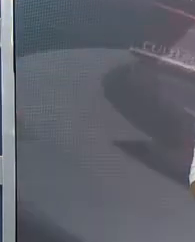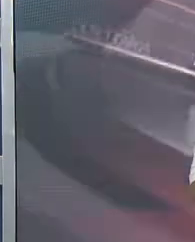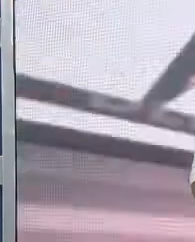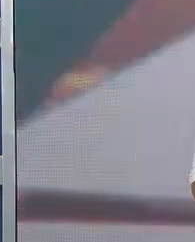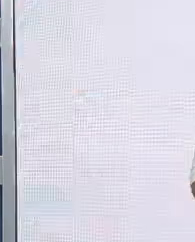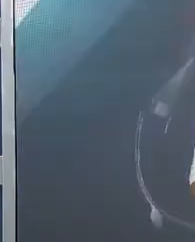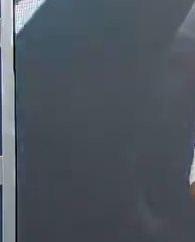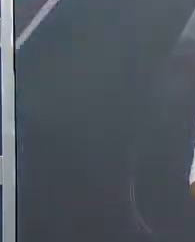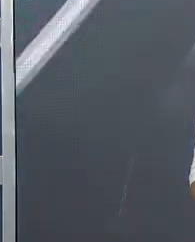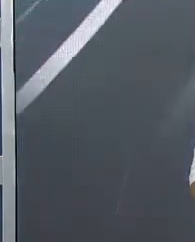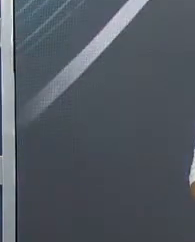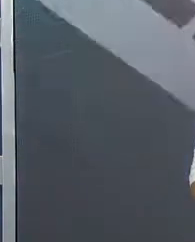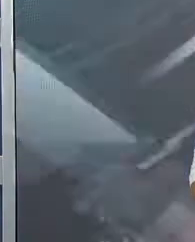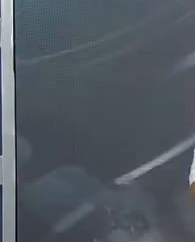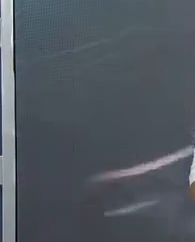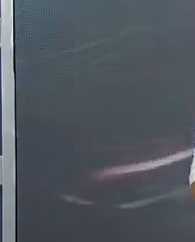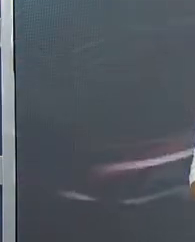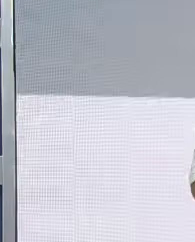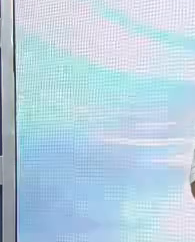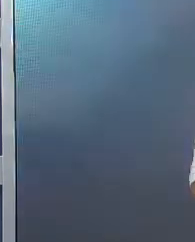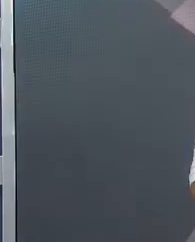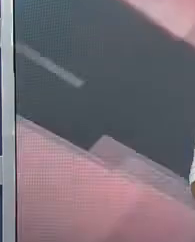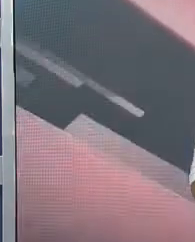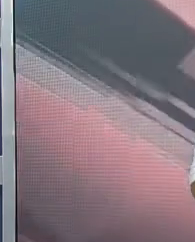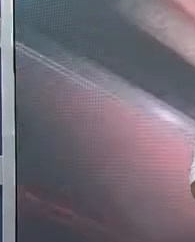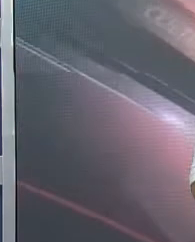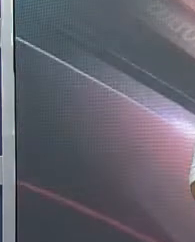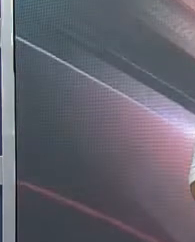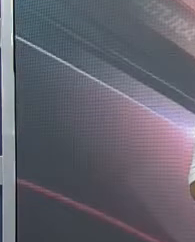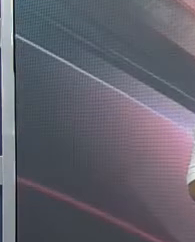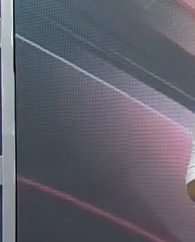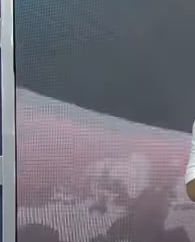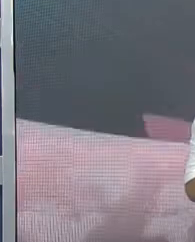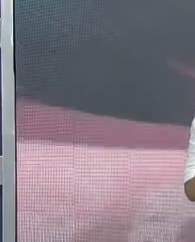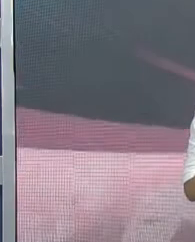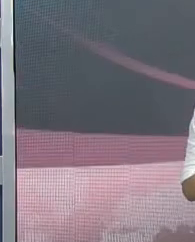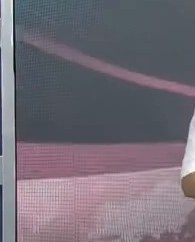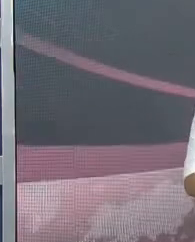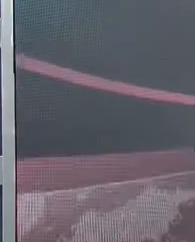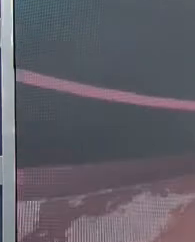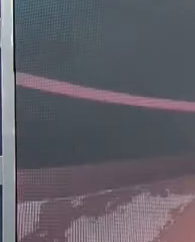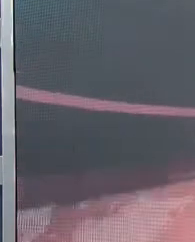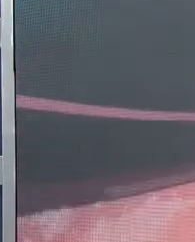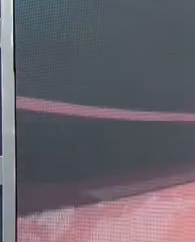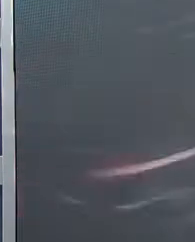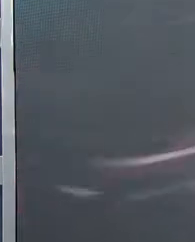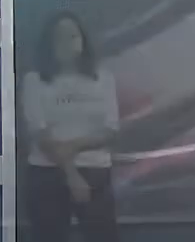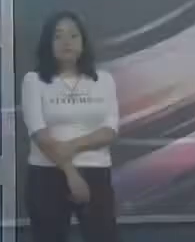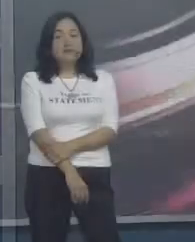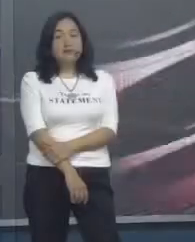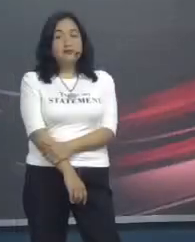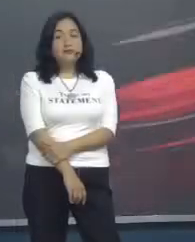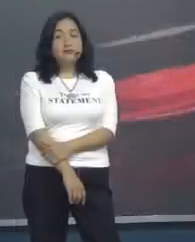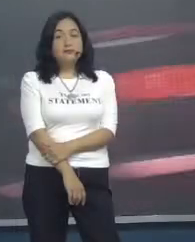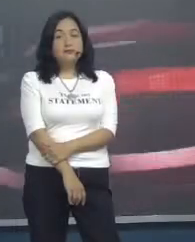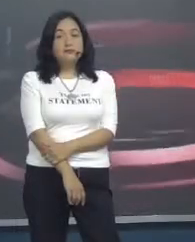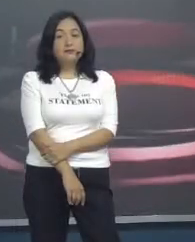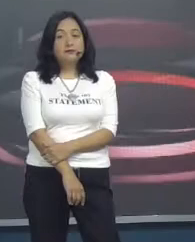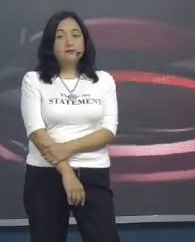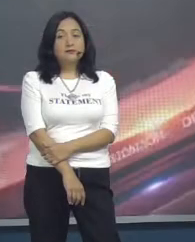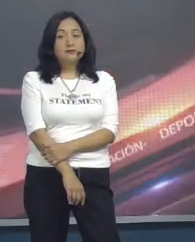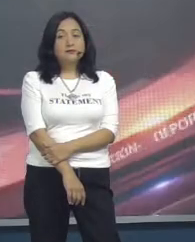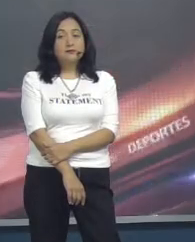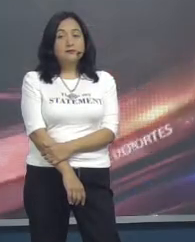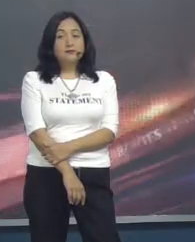Fuerza, pero bueno, ante esta situación no lo hemos podido realizar, por lo tanto ahora la estamos reprogramando quizás